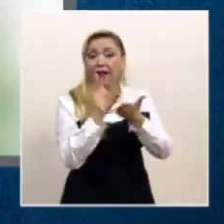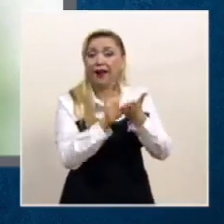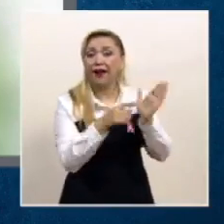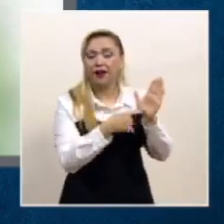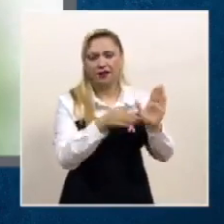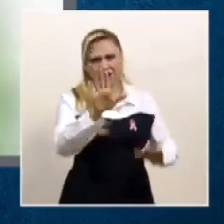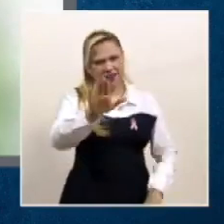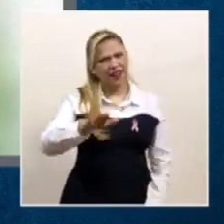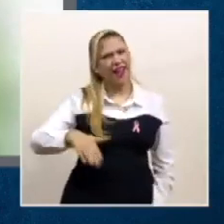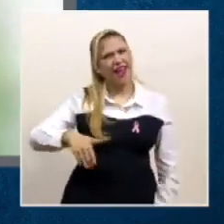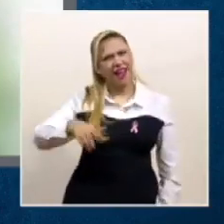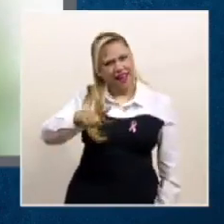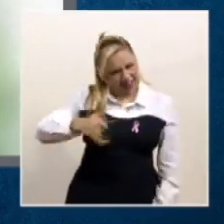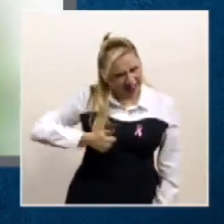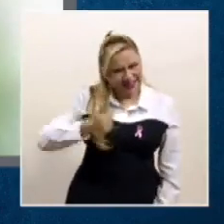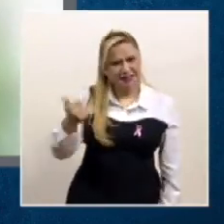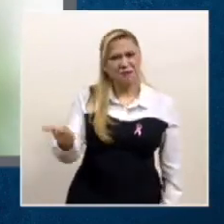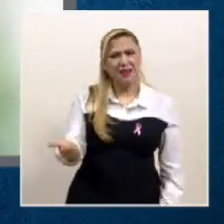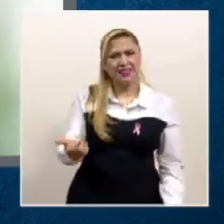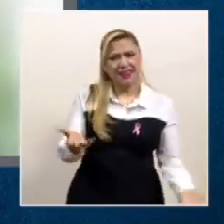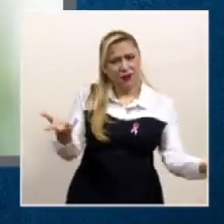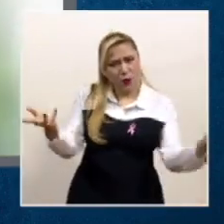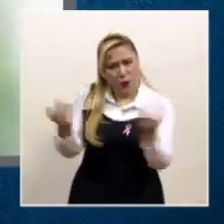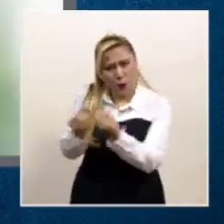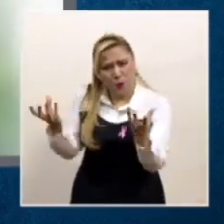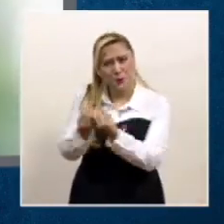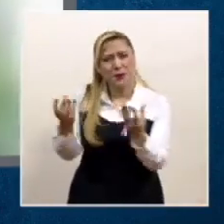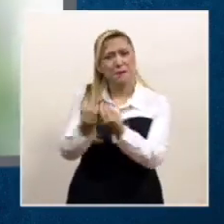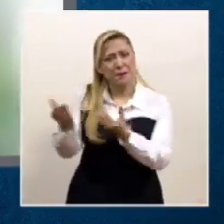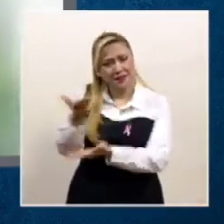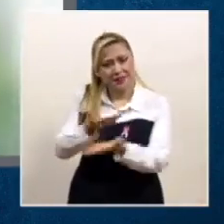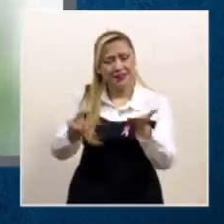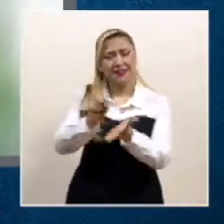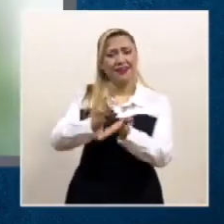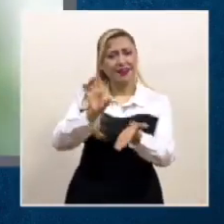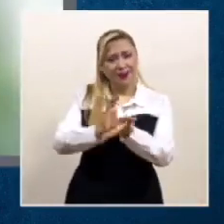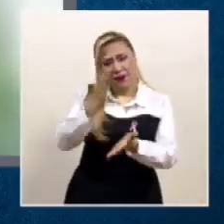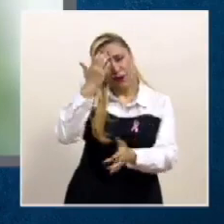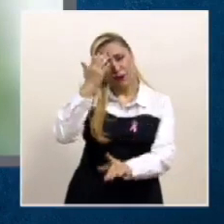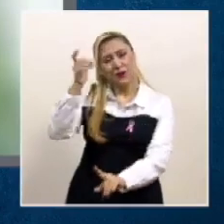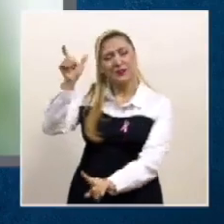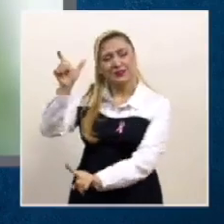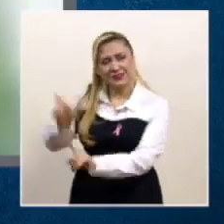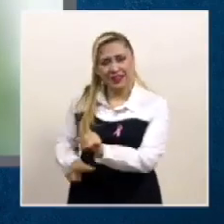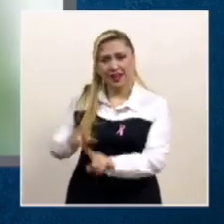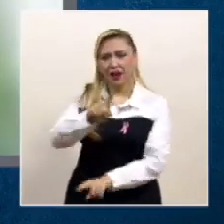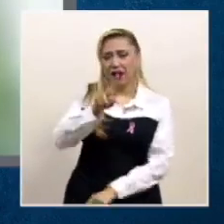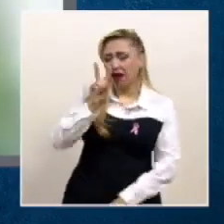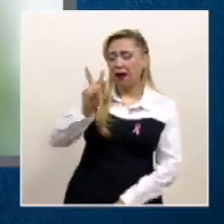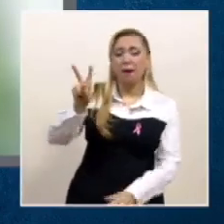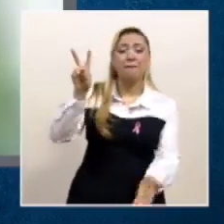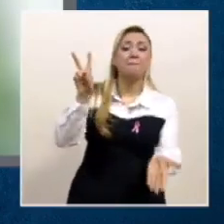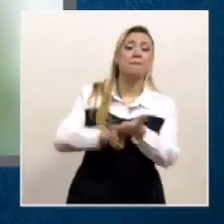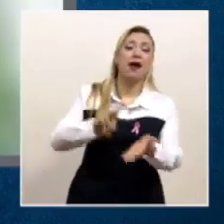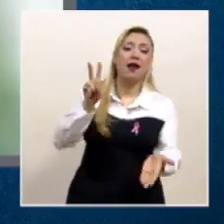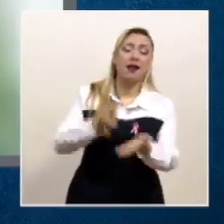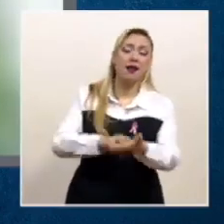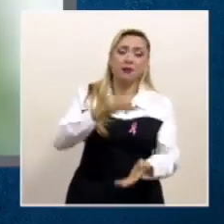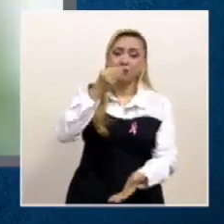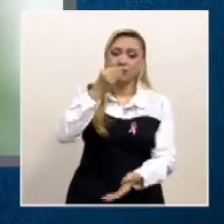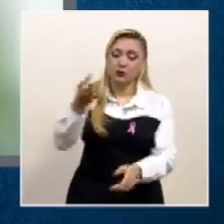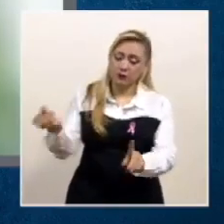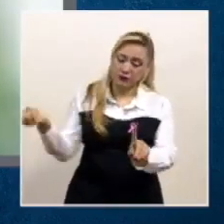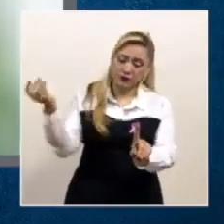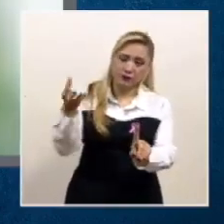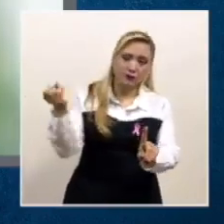Animémonos a convivir con las personas con discapacidad para que veamos que sus aportaciones y su valor